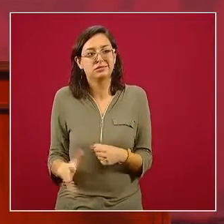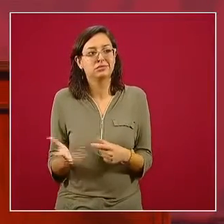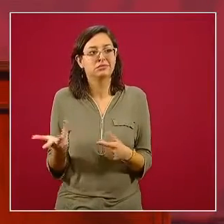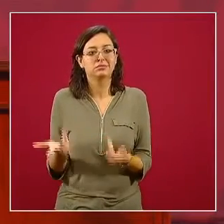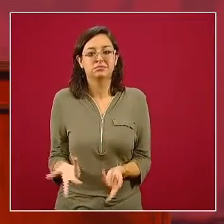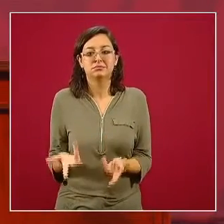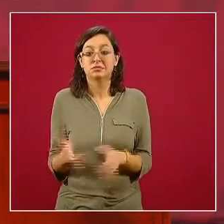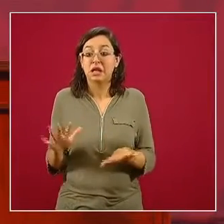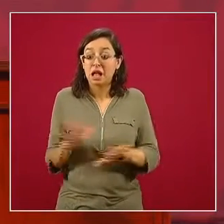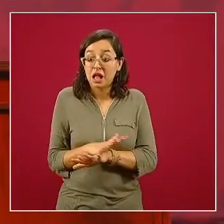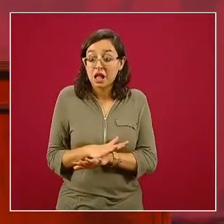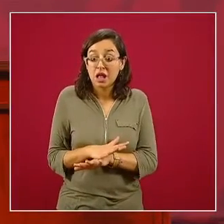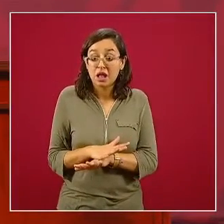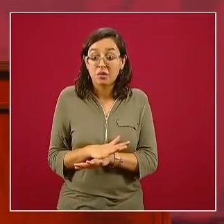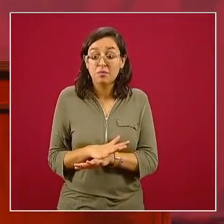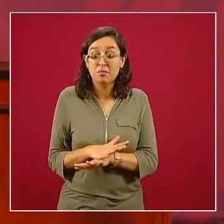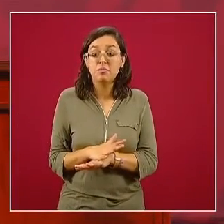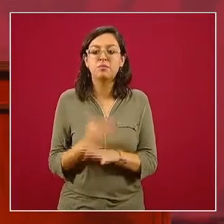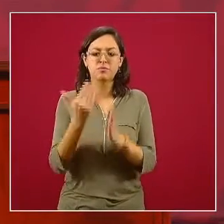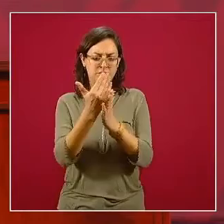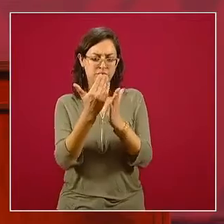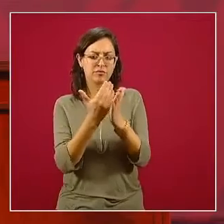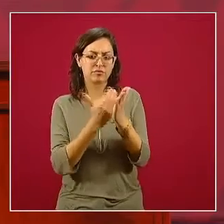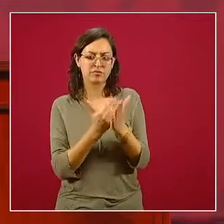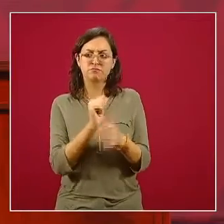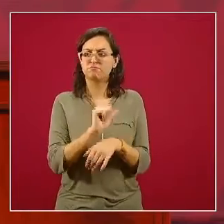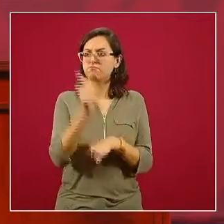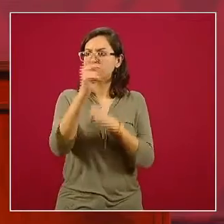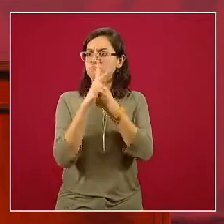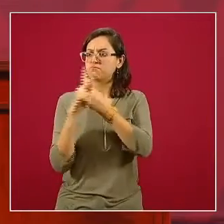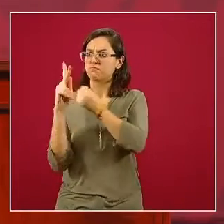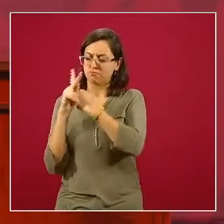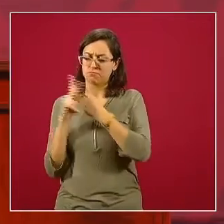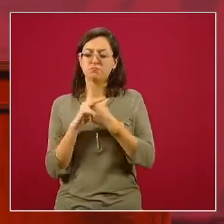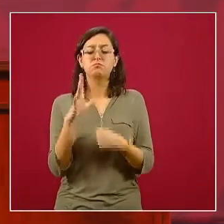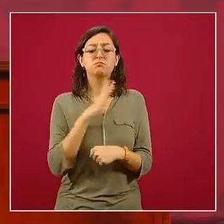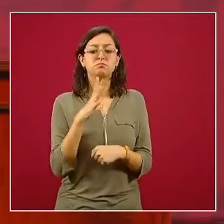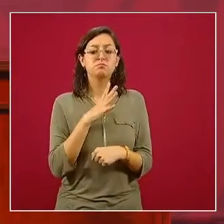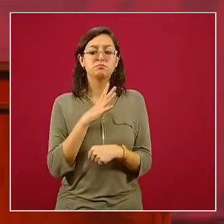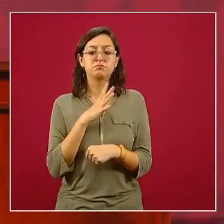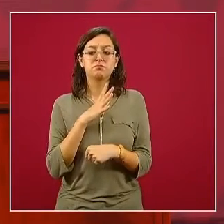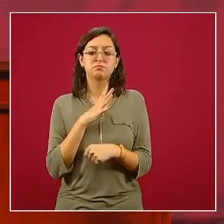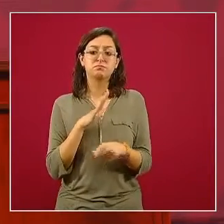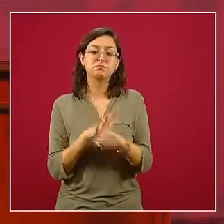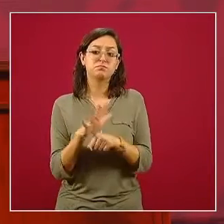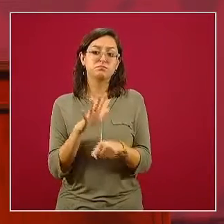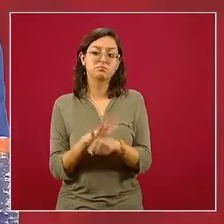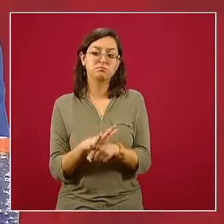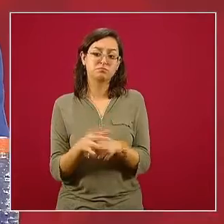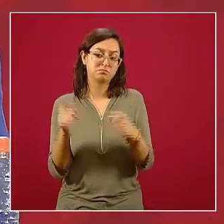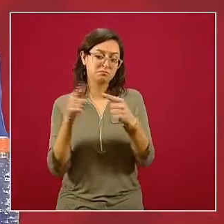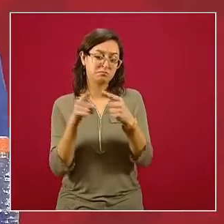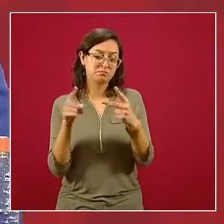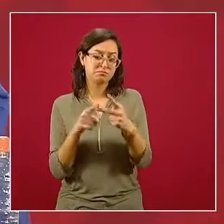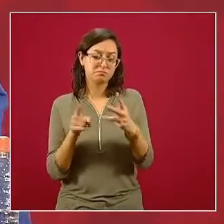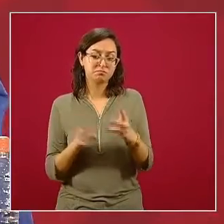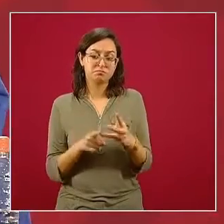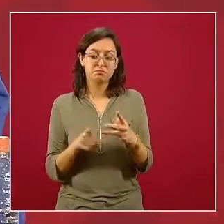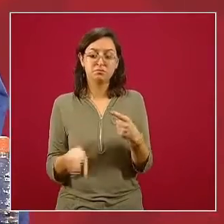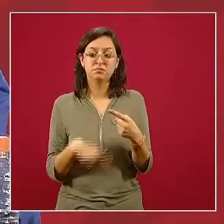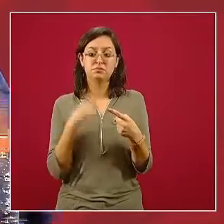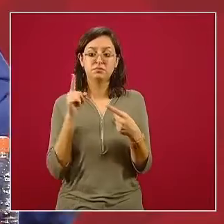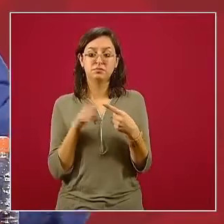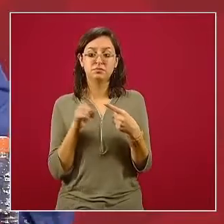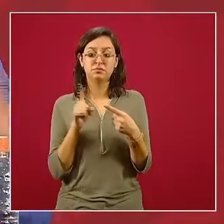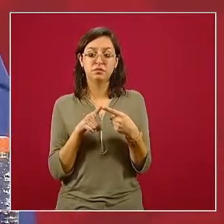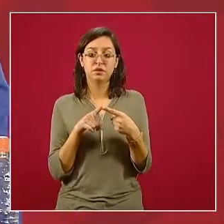que se pueden hacer, y hay lineamientos que se han implementado en otras partes del mundo, incluyen básicamente 3 cosas. La primera